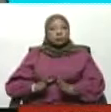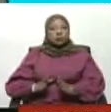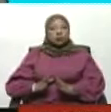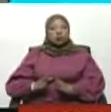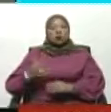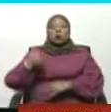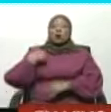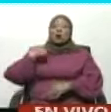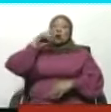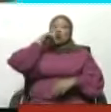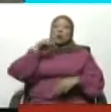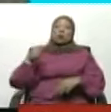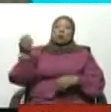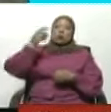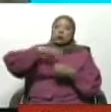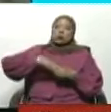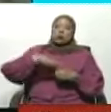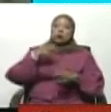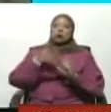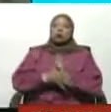dijo a mí varias veces, incluyendo tú que eres canciller,